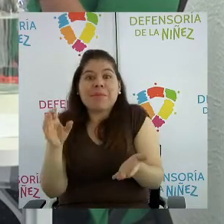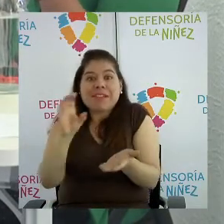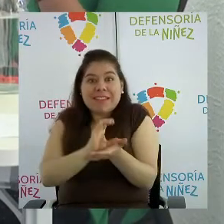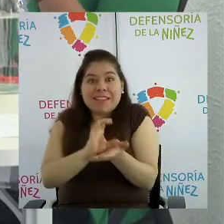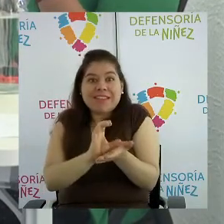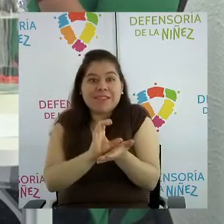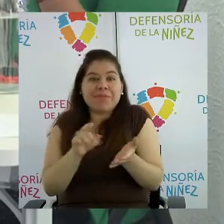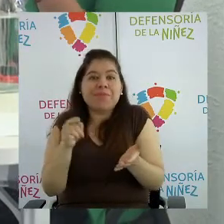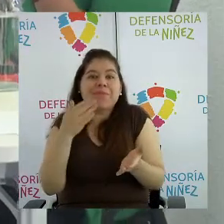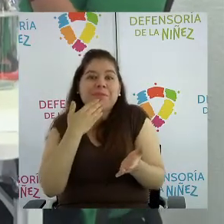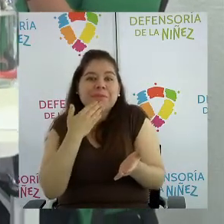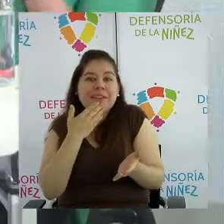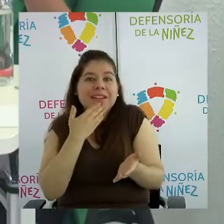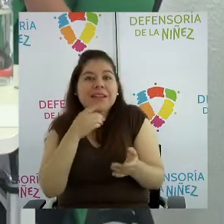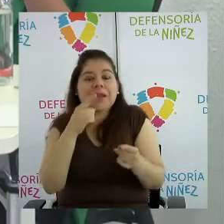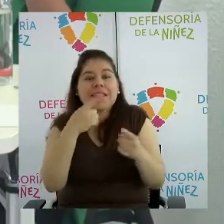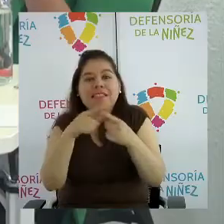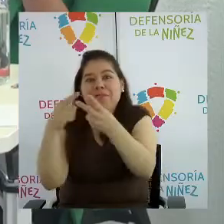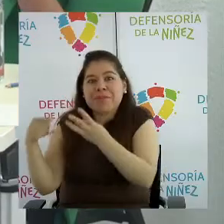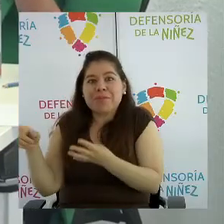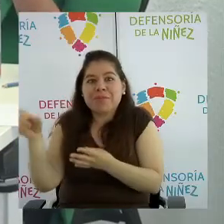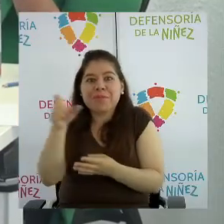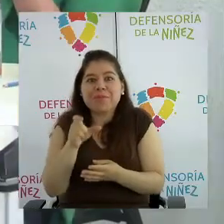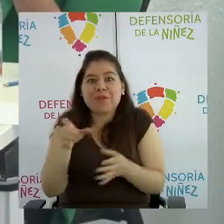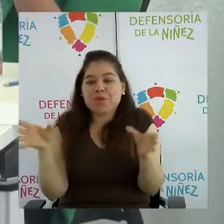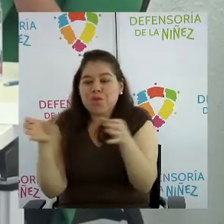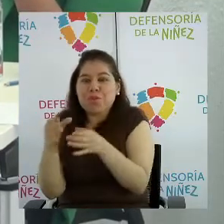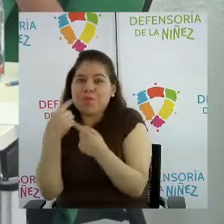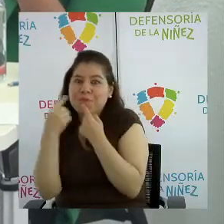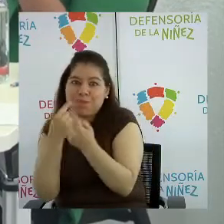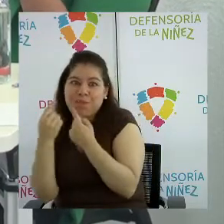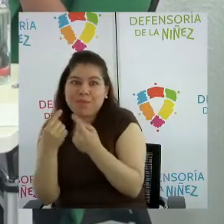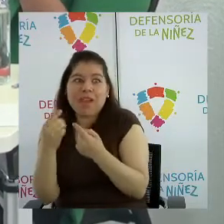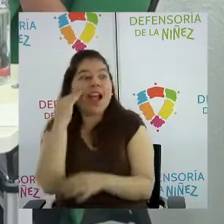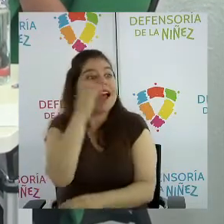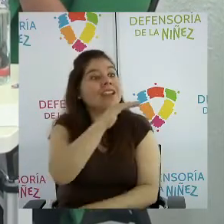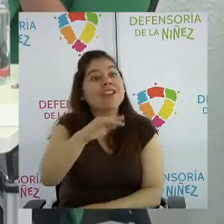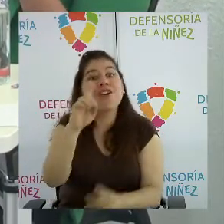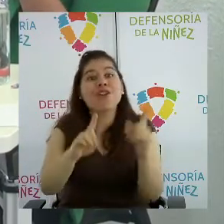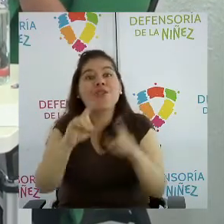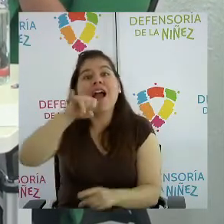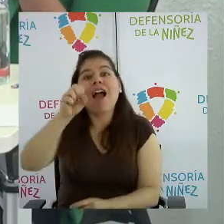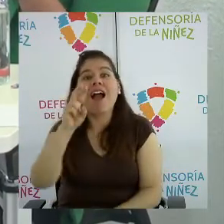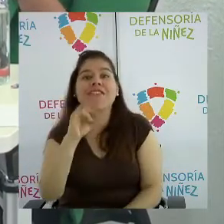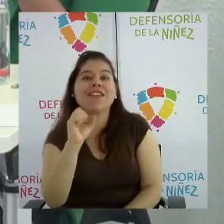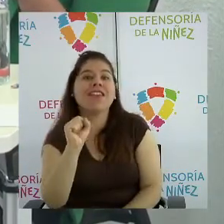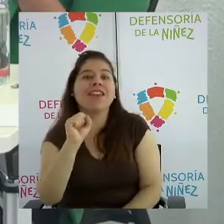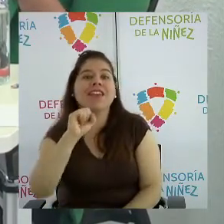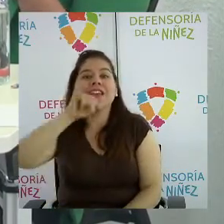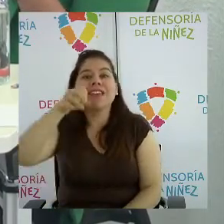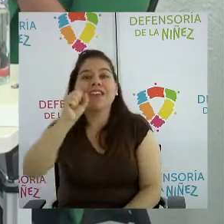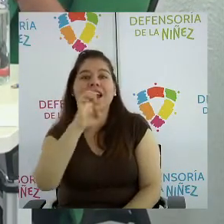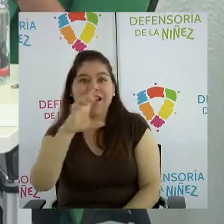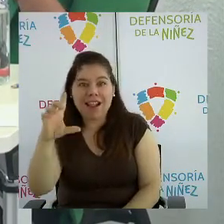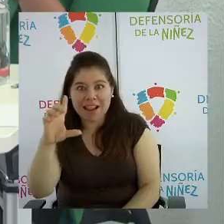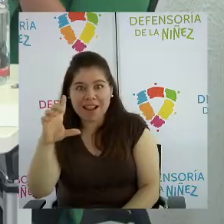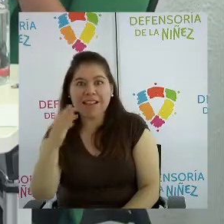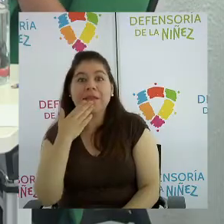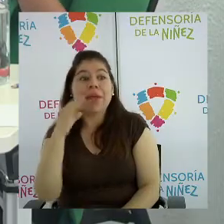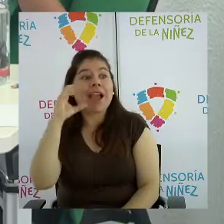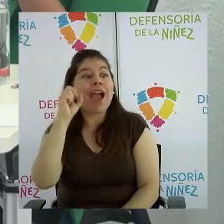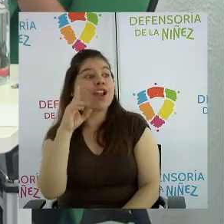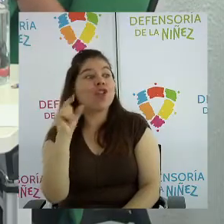y también indudablemente a los miembros de nuestro consejo consultivo, los niños que están por ahí, la Javi, la Yael, las veo, los demás, bueno, Carlos